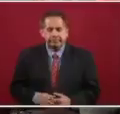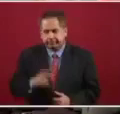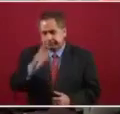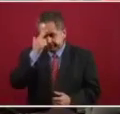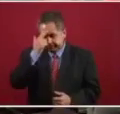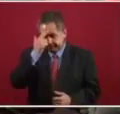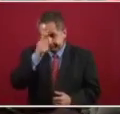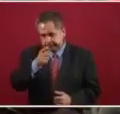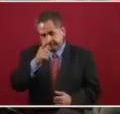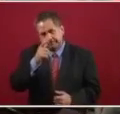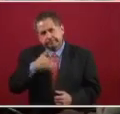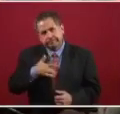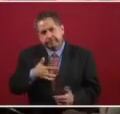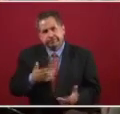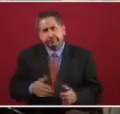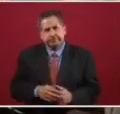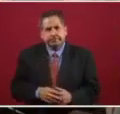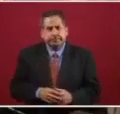totalmente